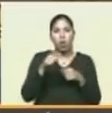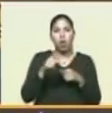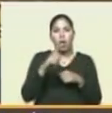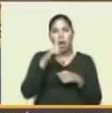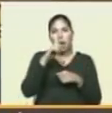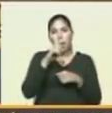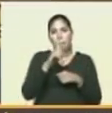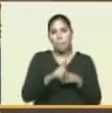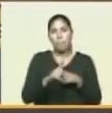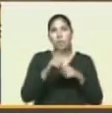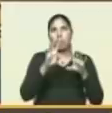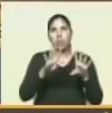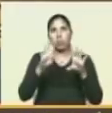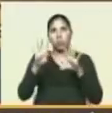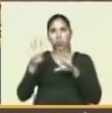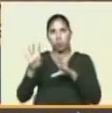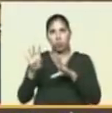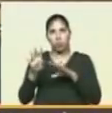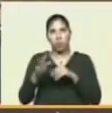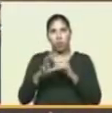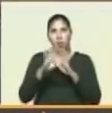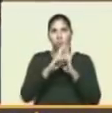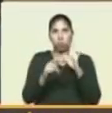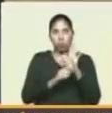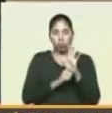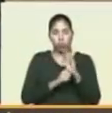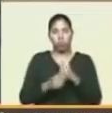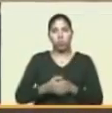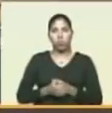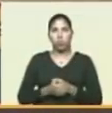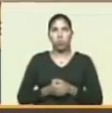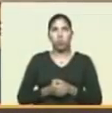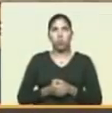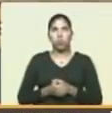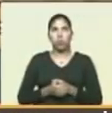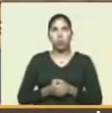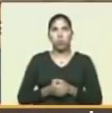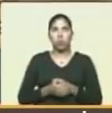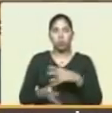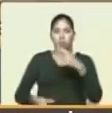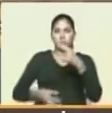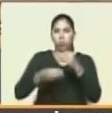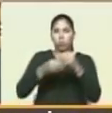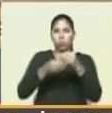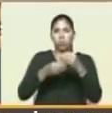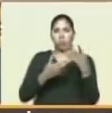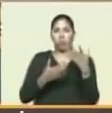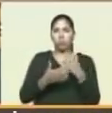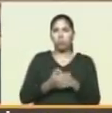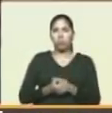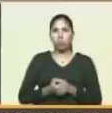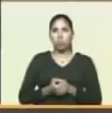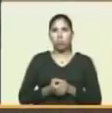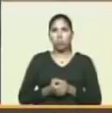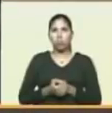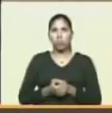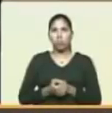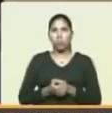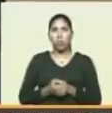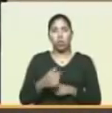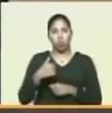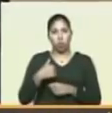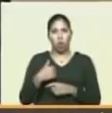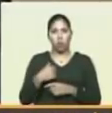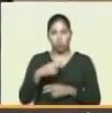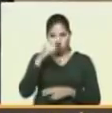99, donde se define el régimen socioeconómico de la República y en el cual tuve el honor como